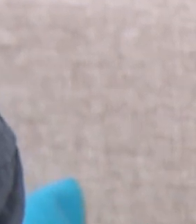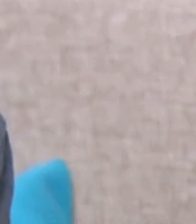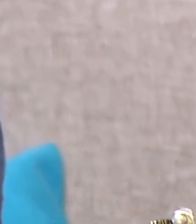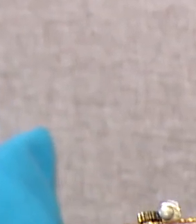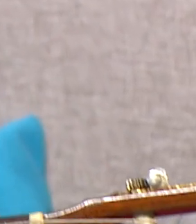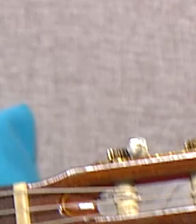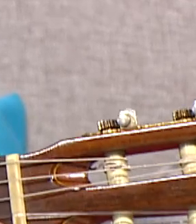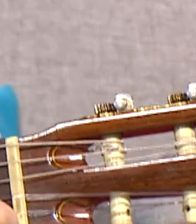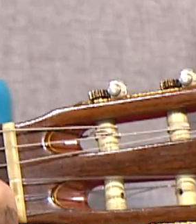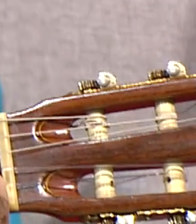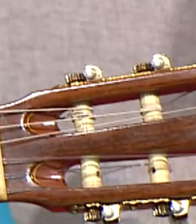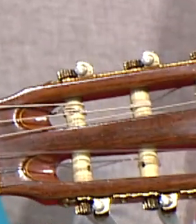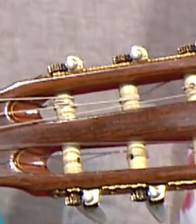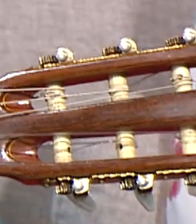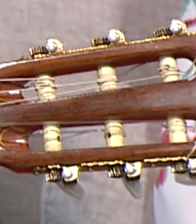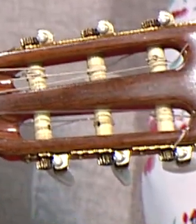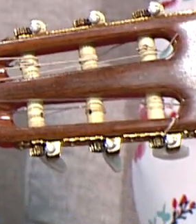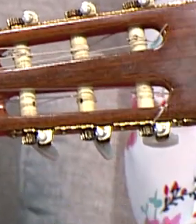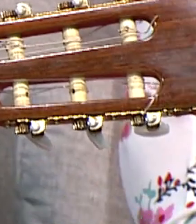Esa es mi revolución